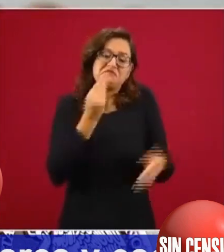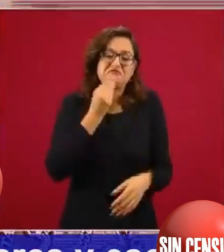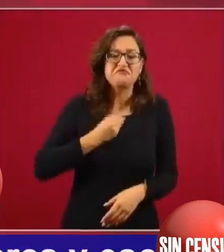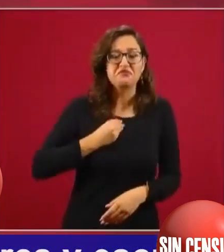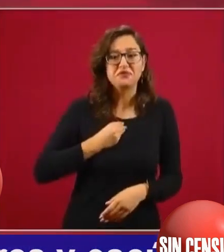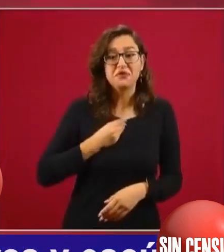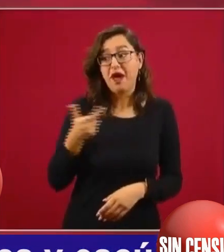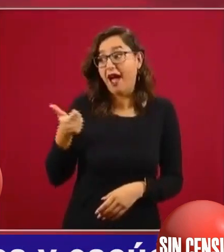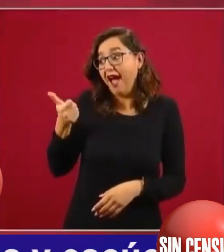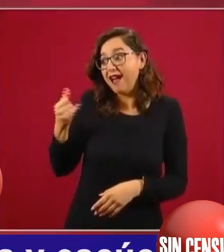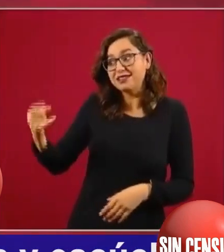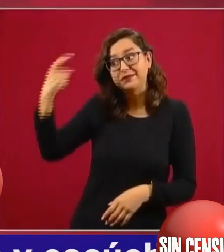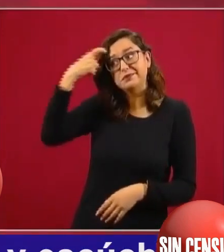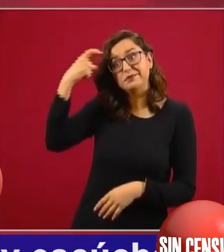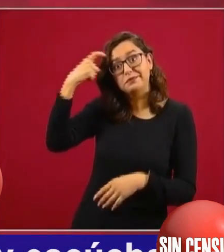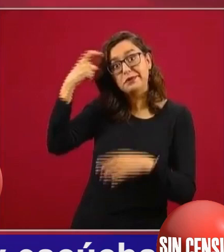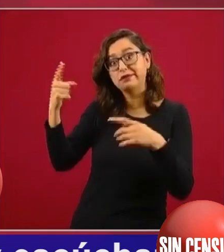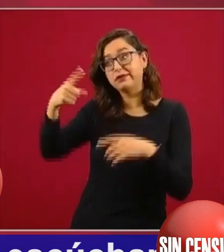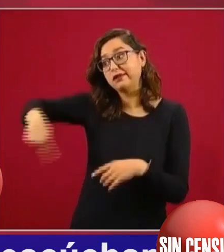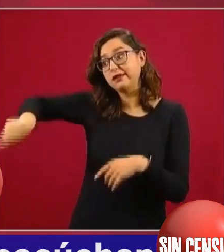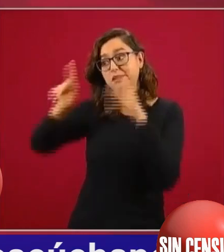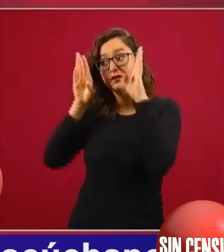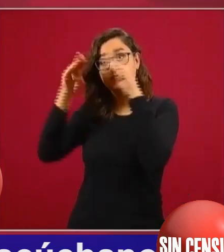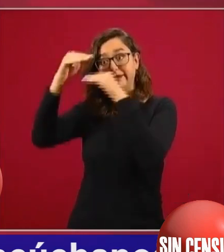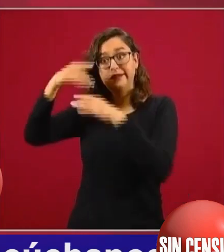su mentalidad.